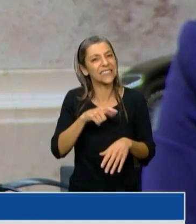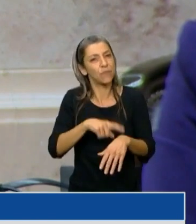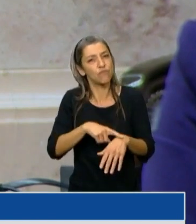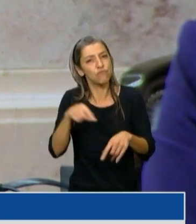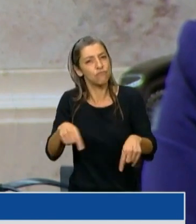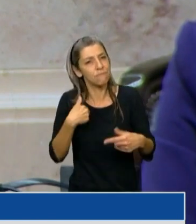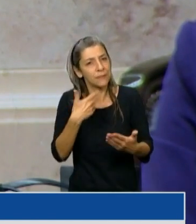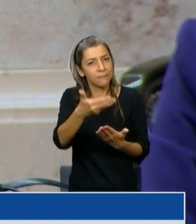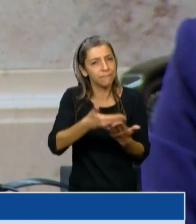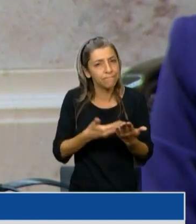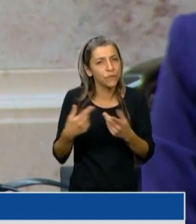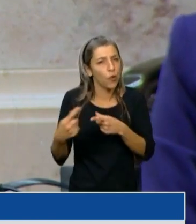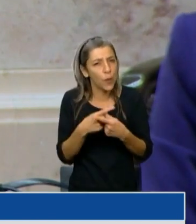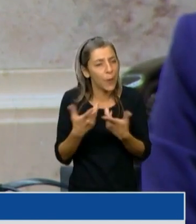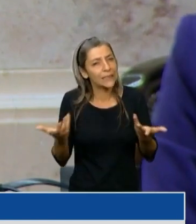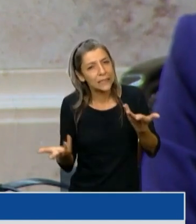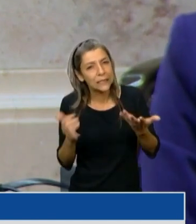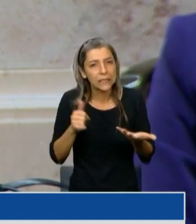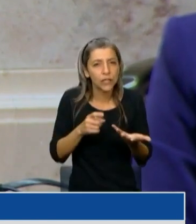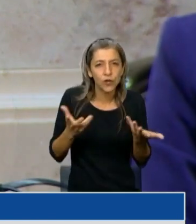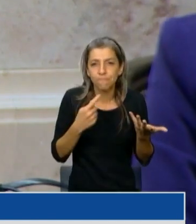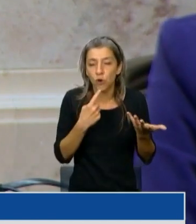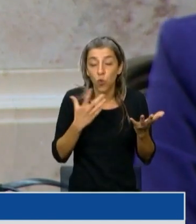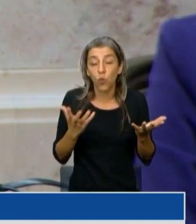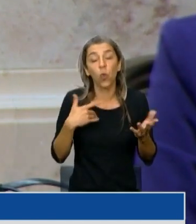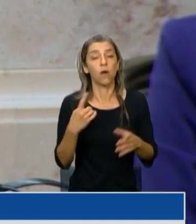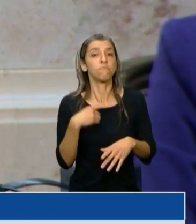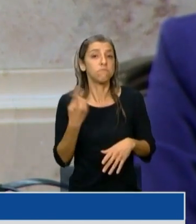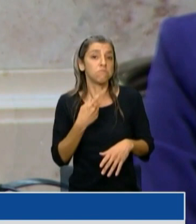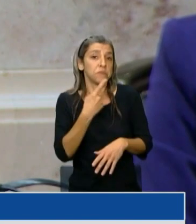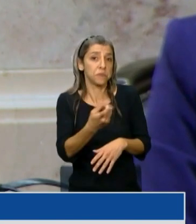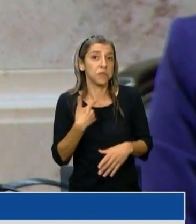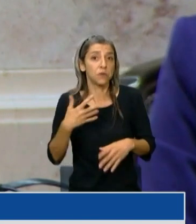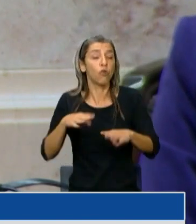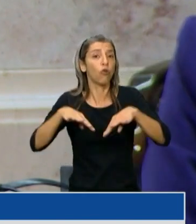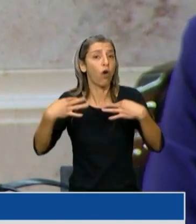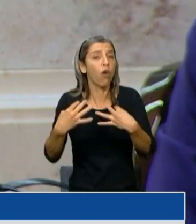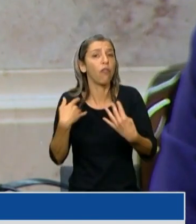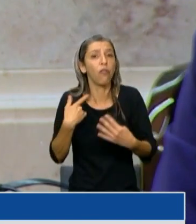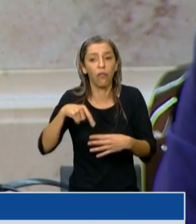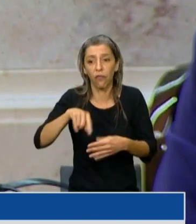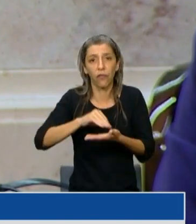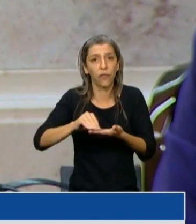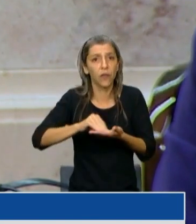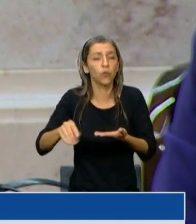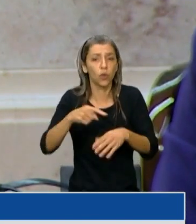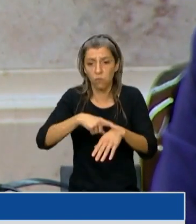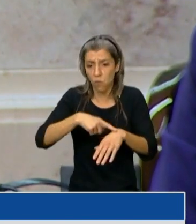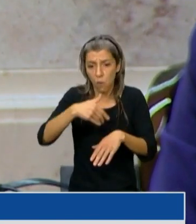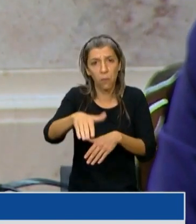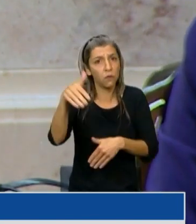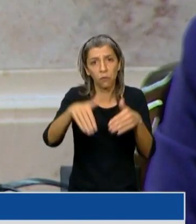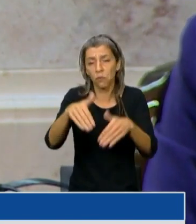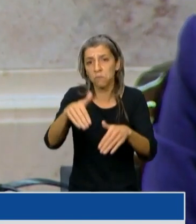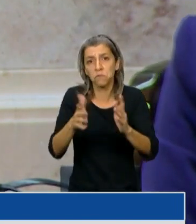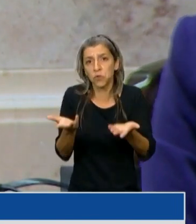justamente lo que se le respondió es esto, que la fortaleza de diputado es que en tiempos electorales